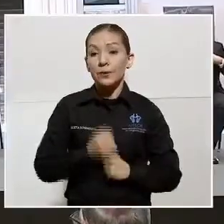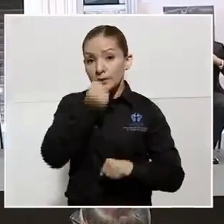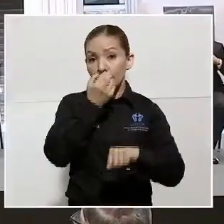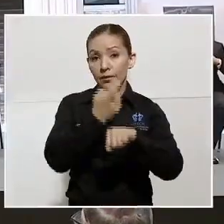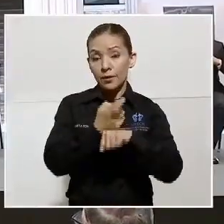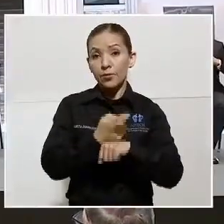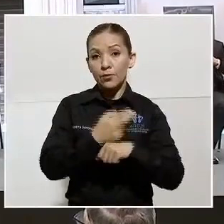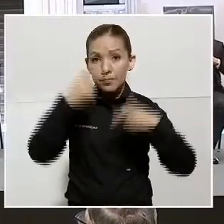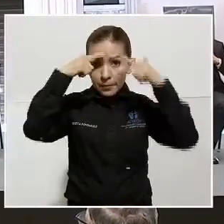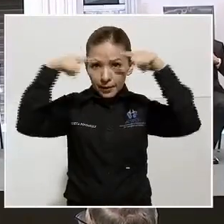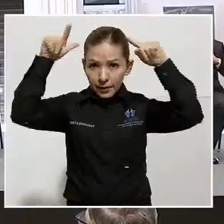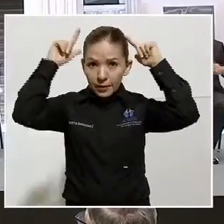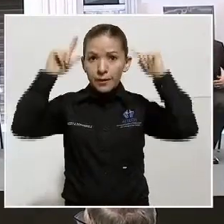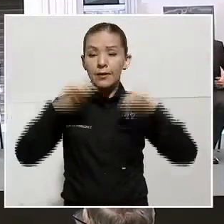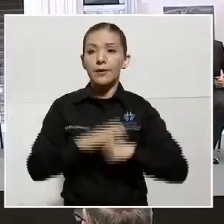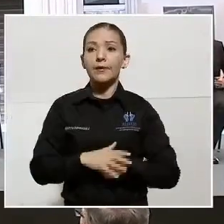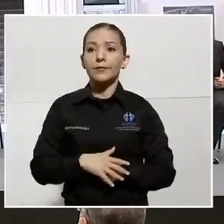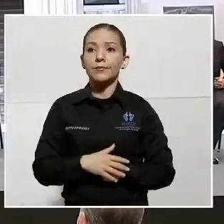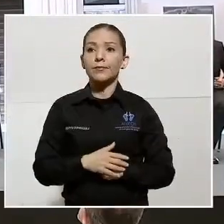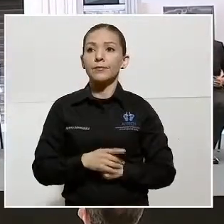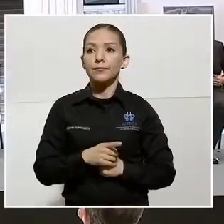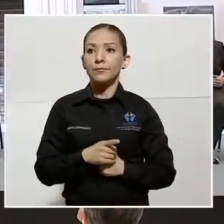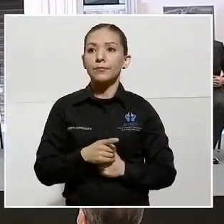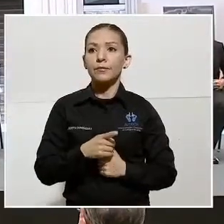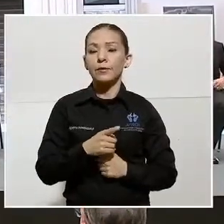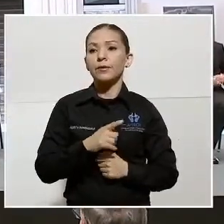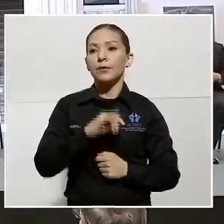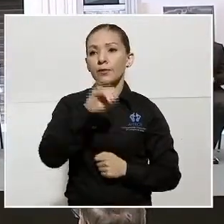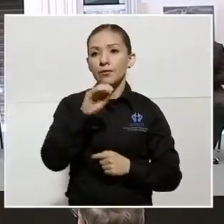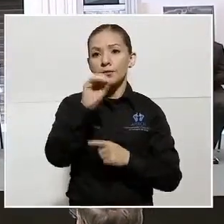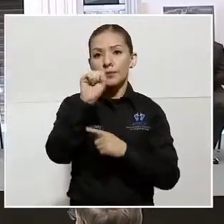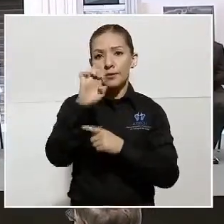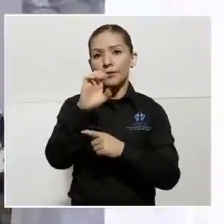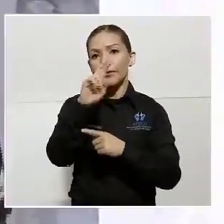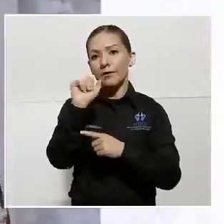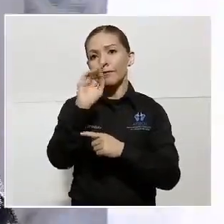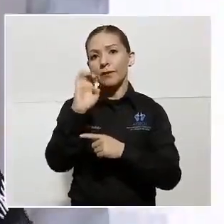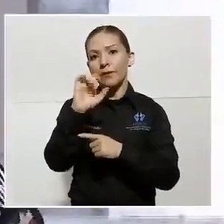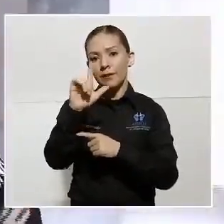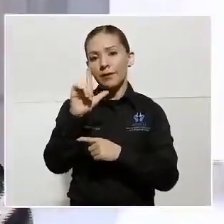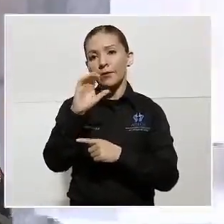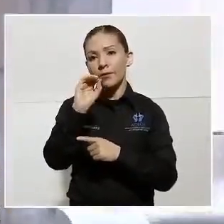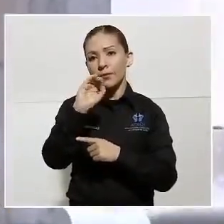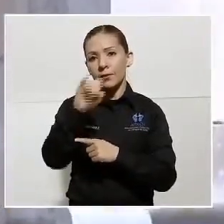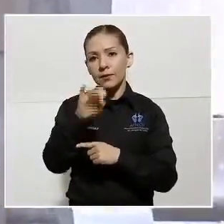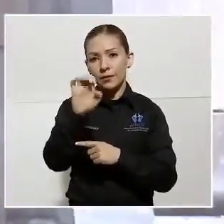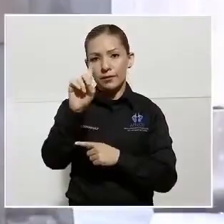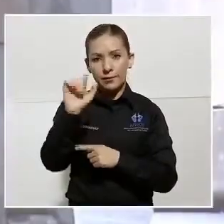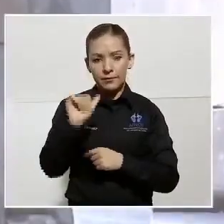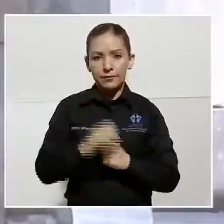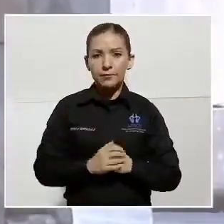Secretario de Marina, almirante José Rafael Ojeda Durán.